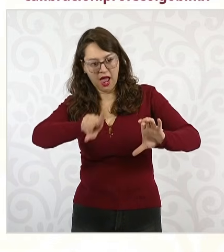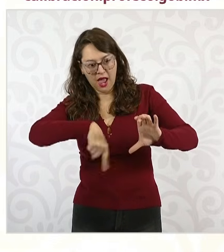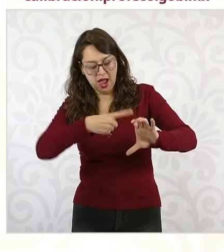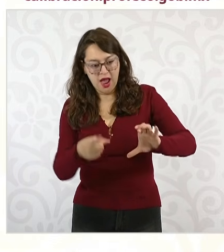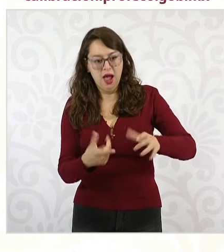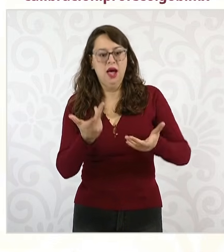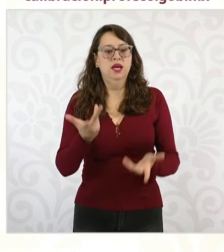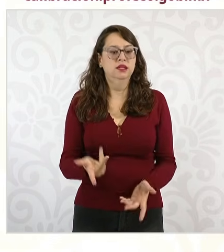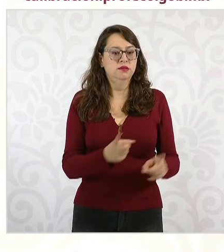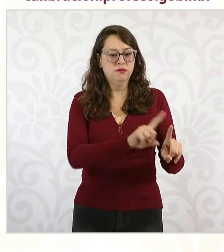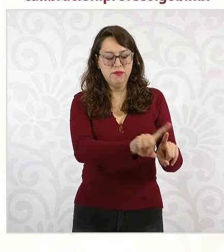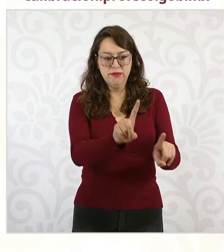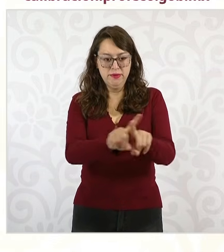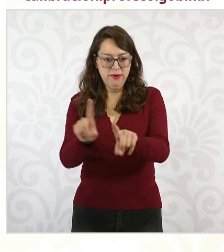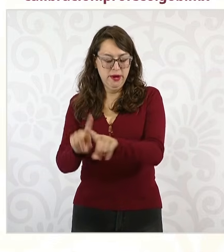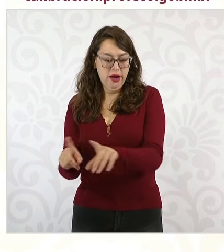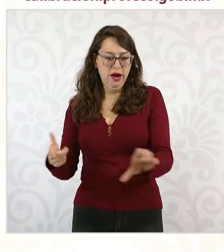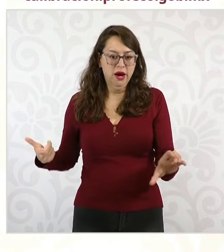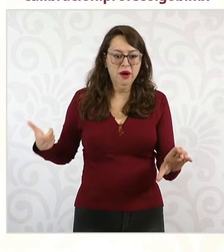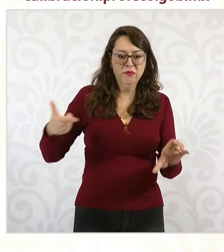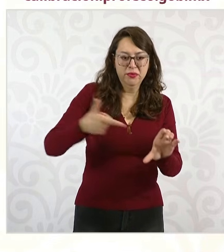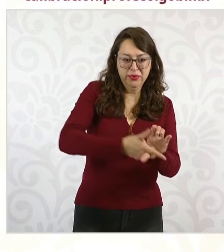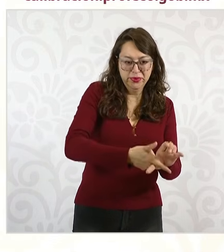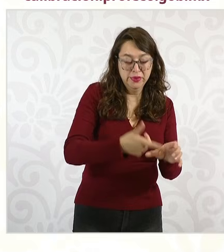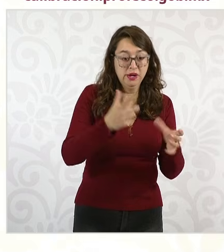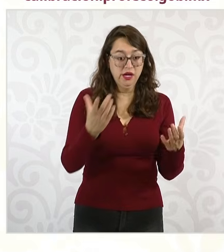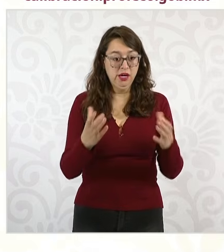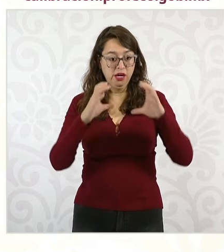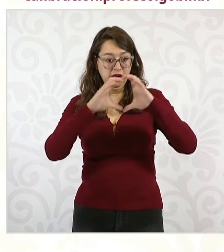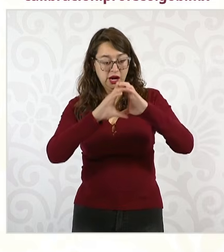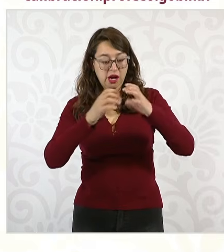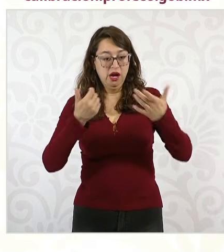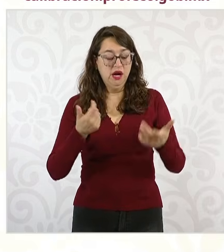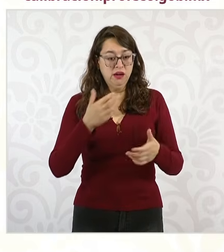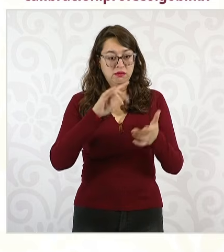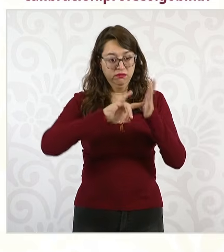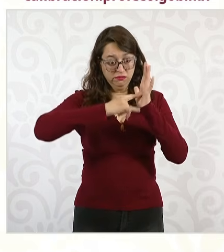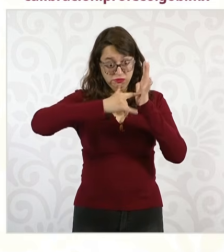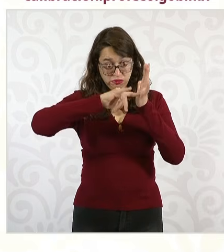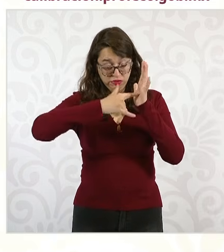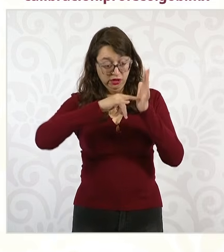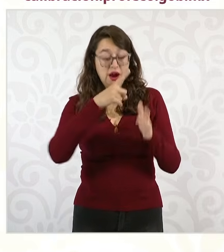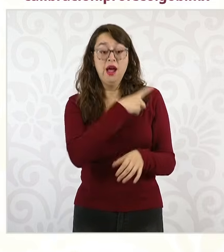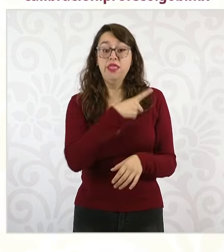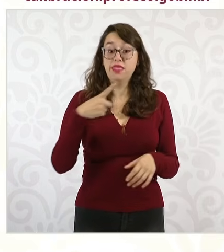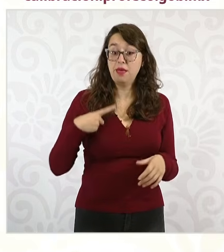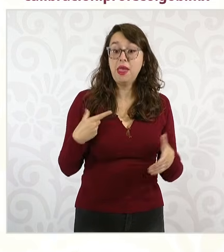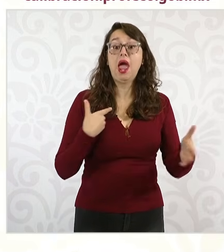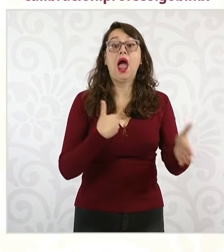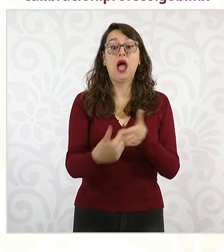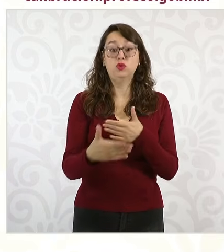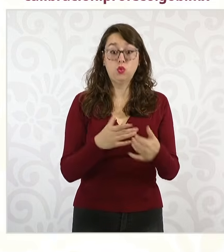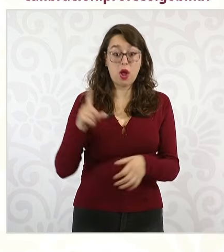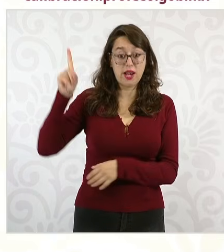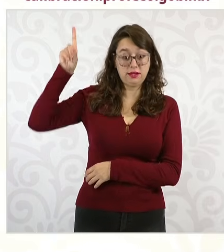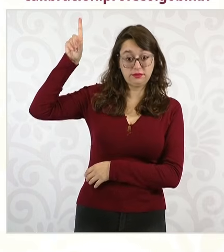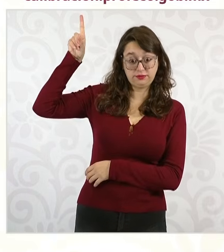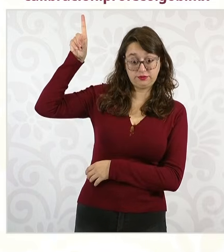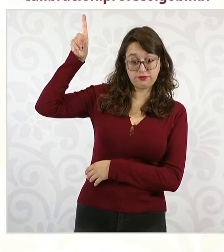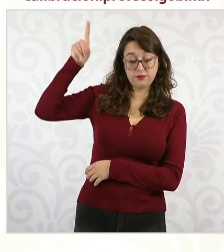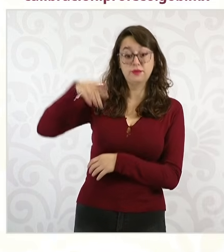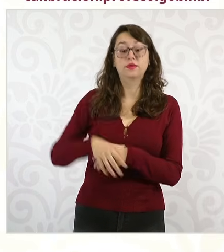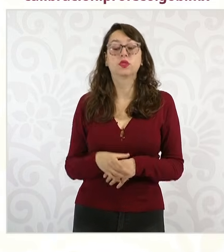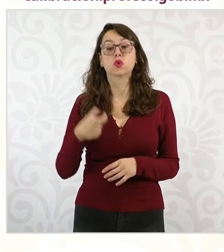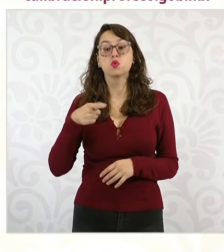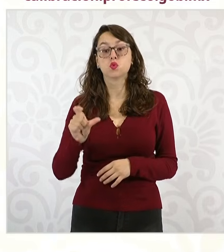flujo, básculas, llenadoras y encapsuladoras o relojes checadores pueden escanear esta QR o